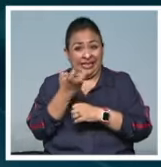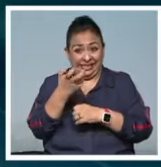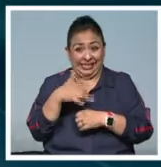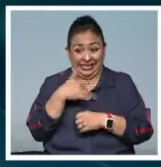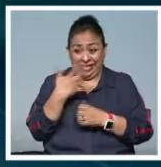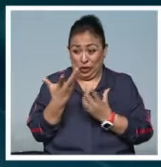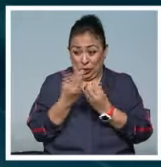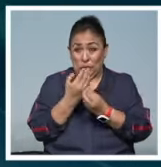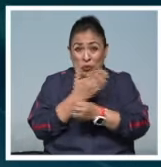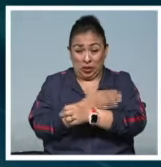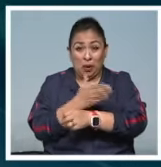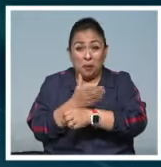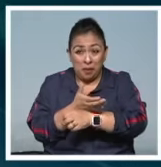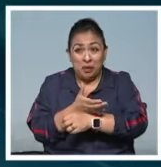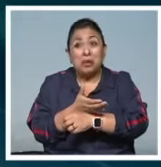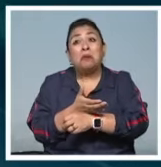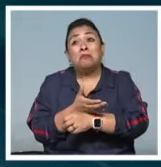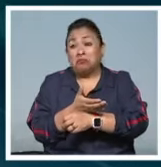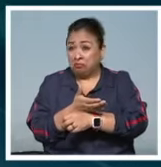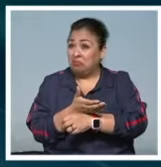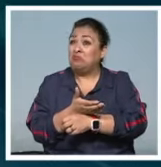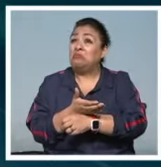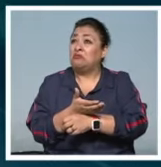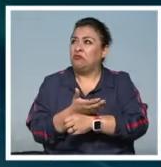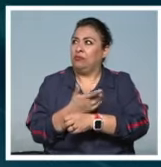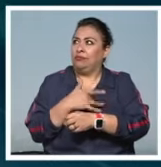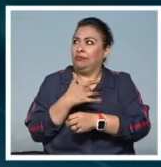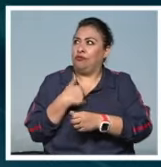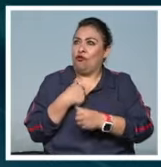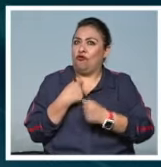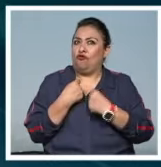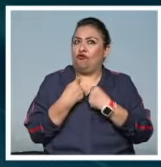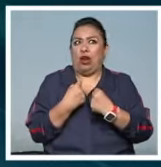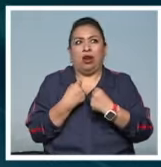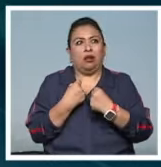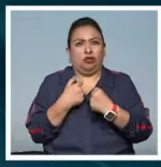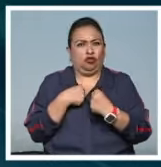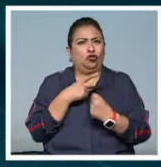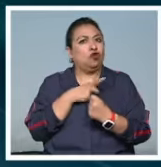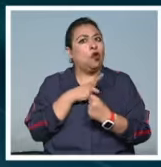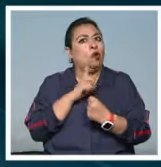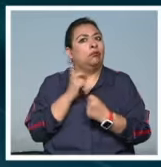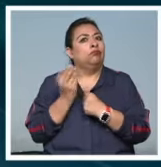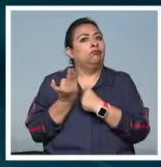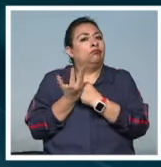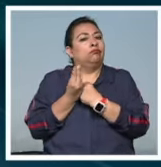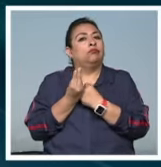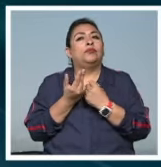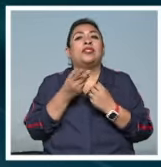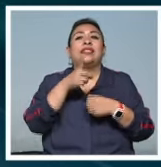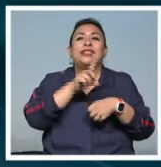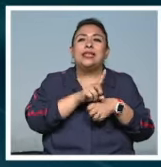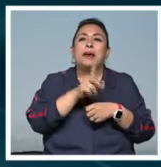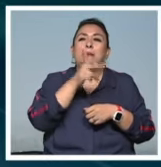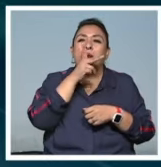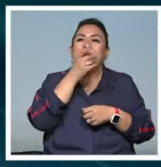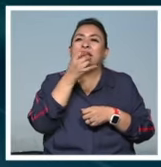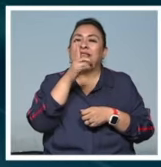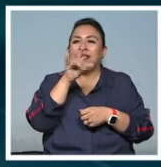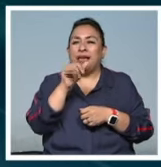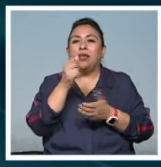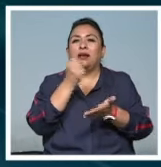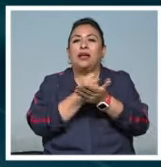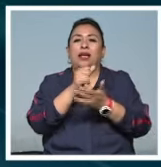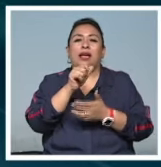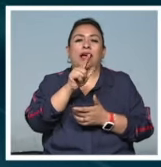siente acompañado, incluso se siente más fuerte, porque sabes que no estás solo. Un día con papá y dada aparece en el sello